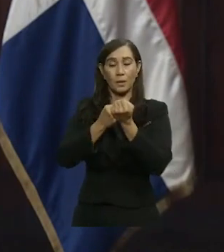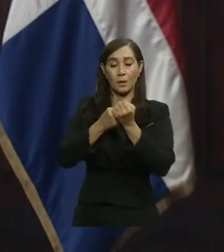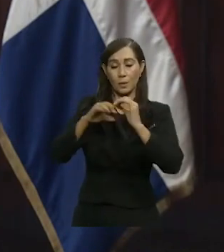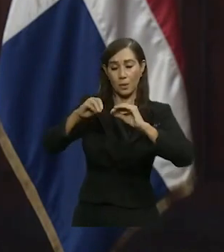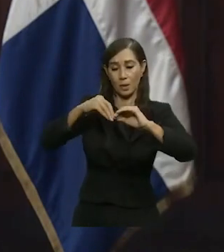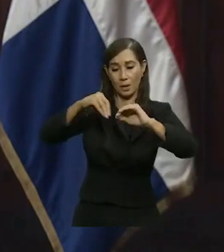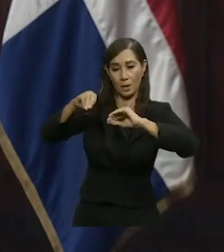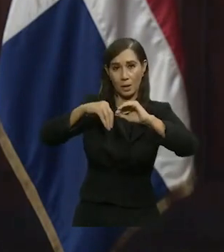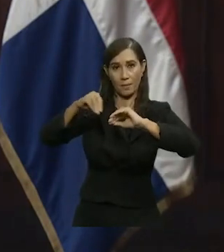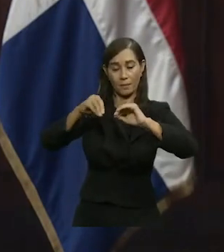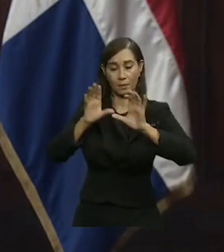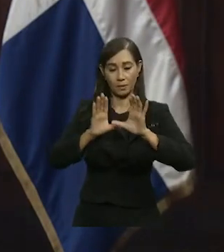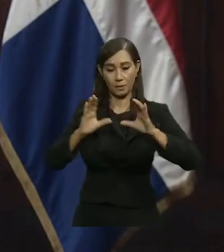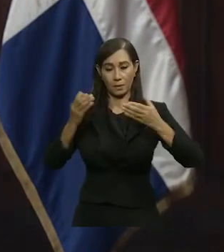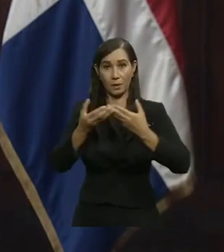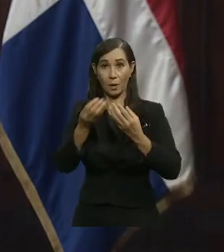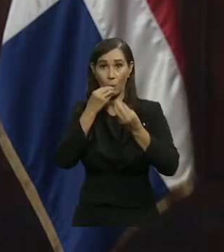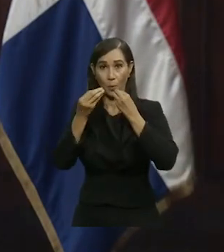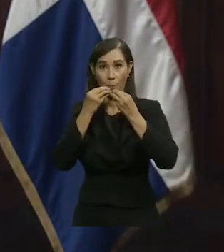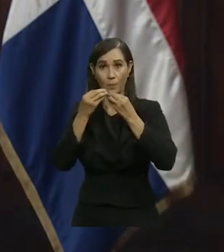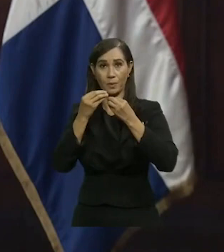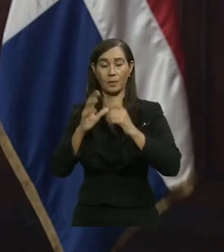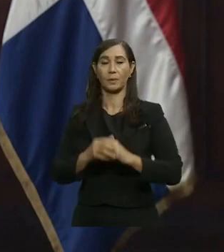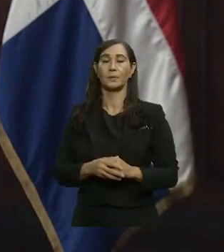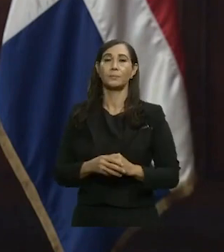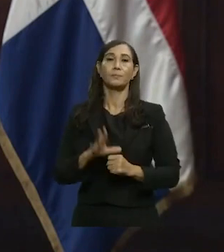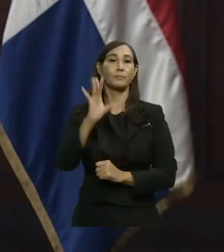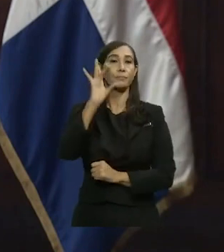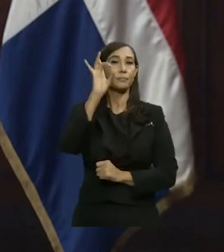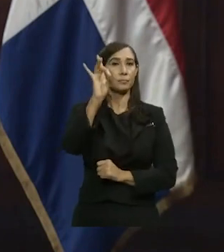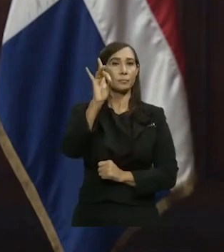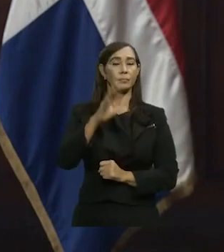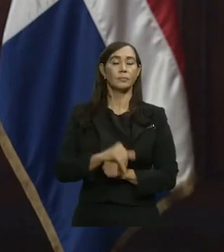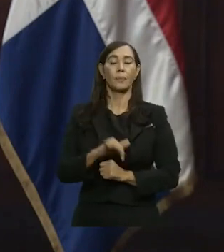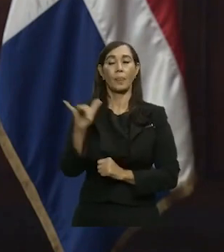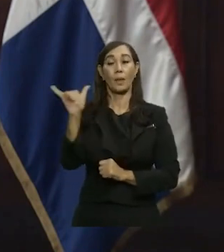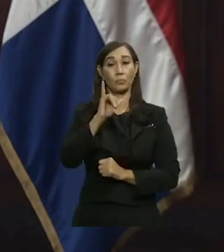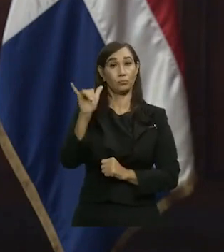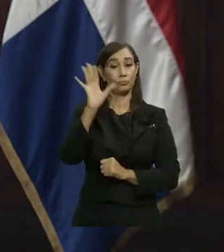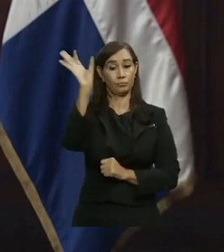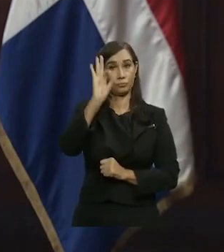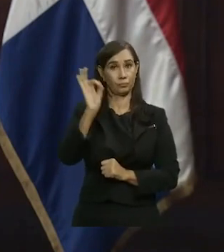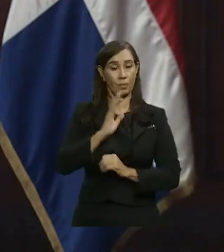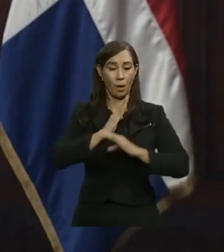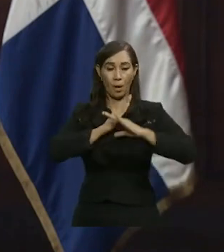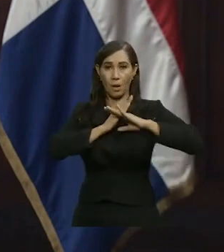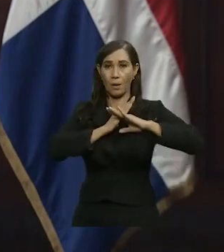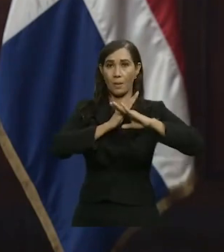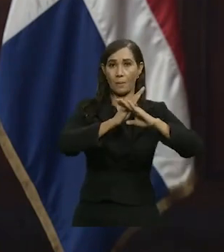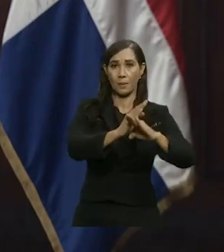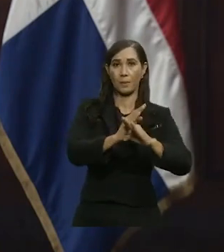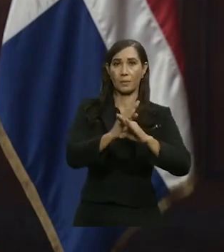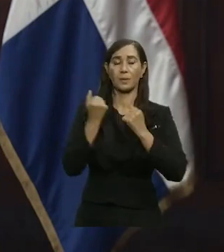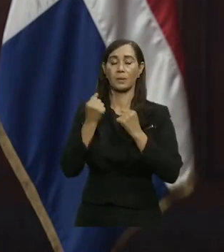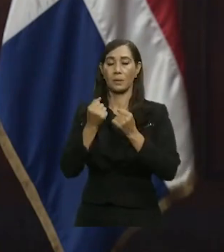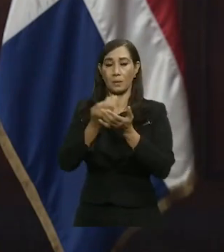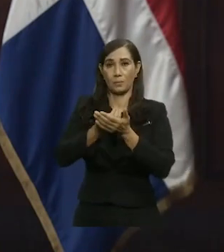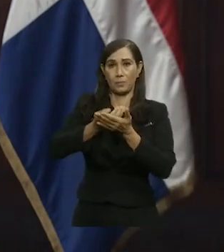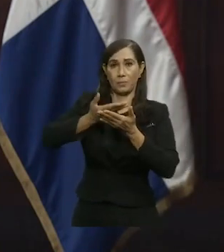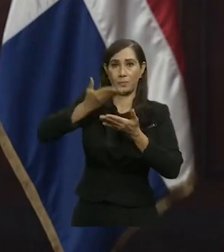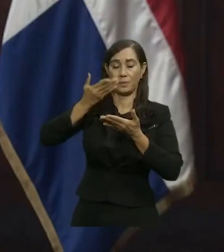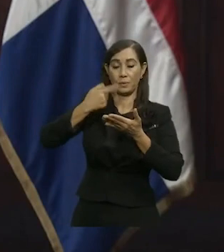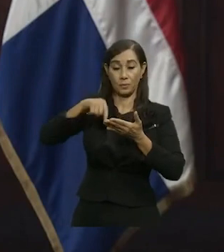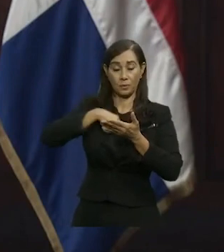de los productos de la canasta básica. 8. De igual manera, para evitar la especulación,